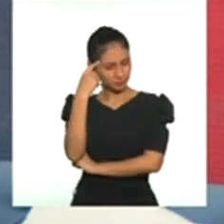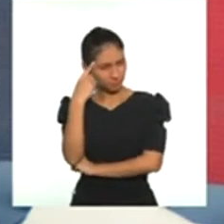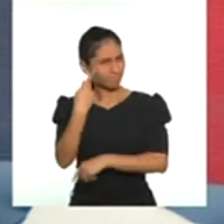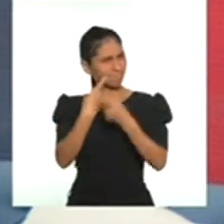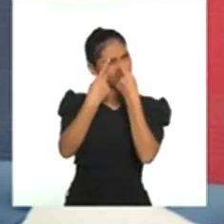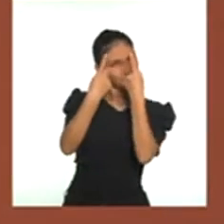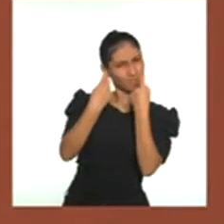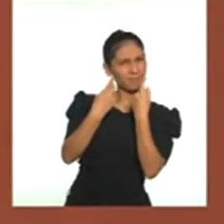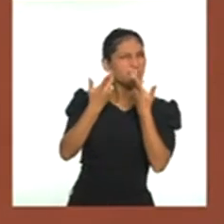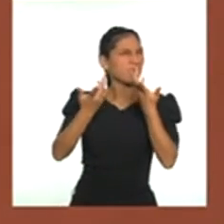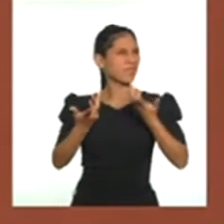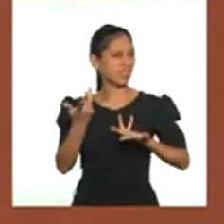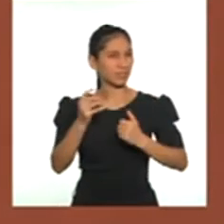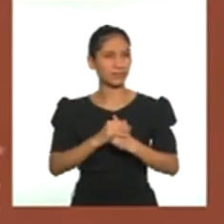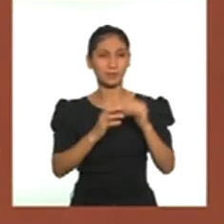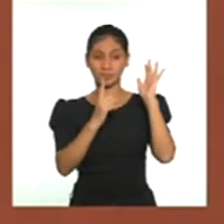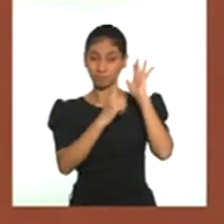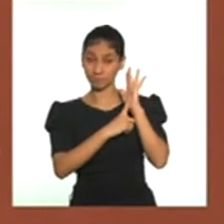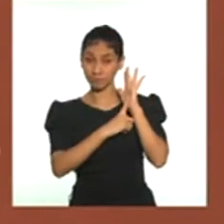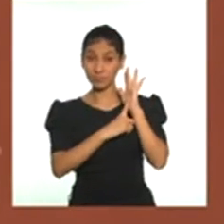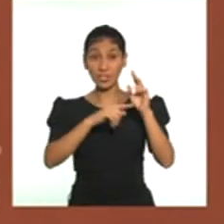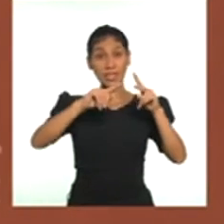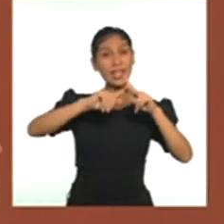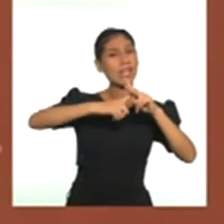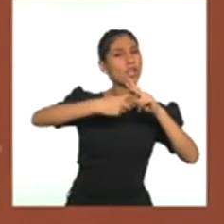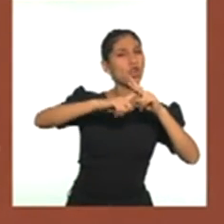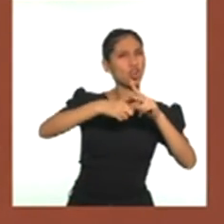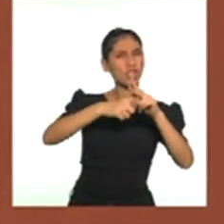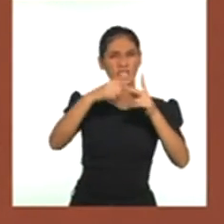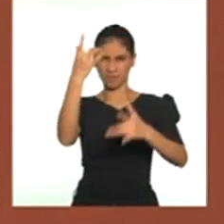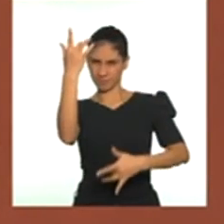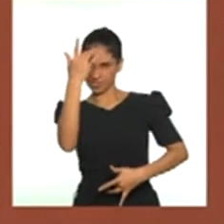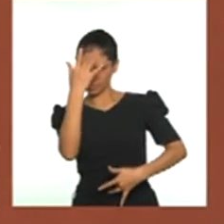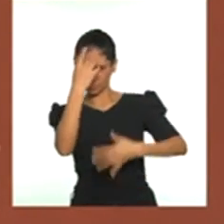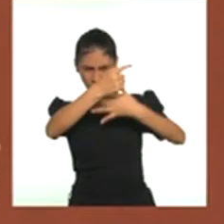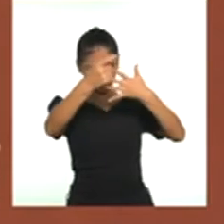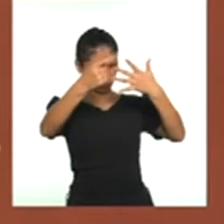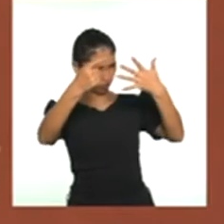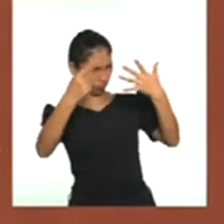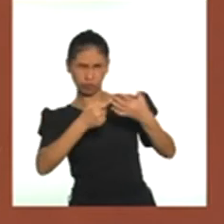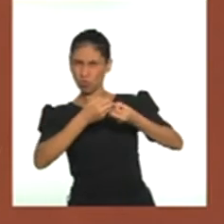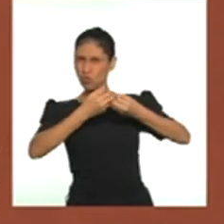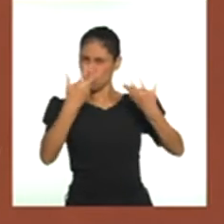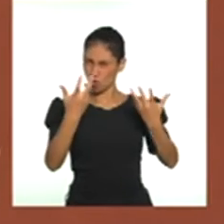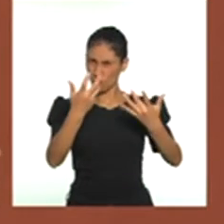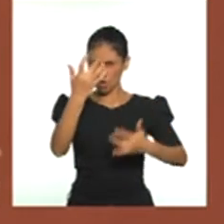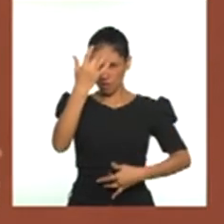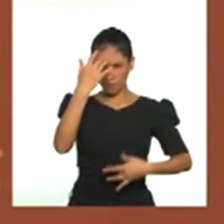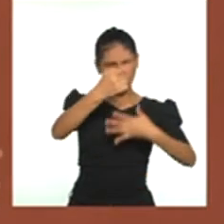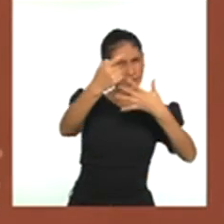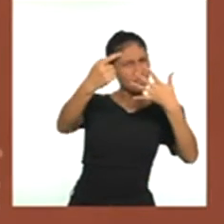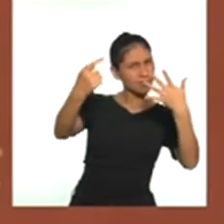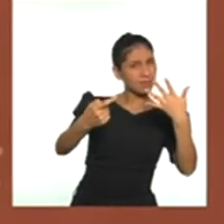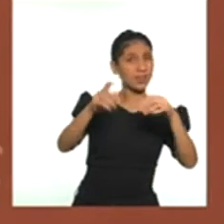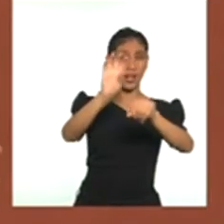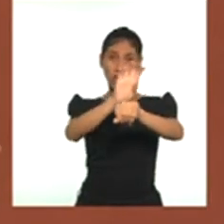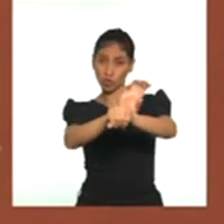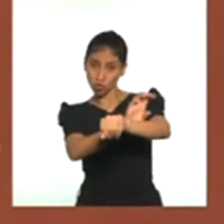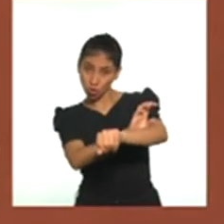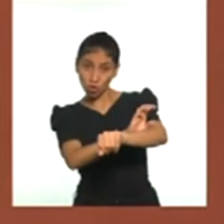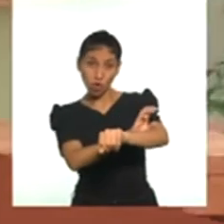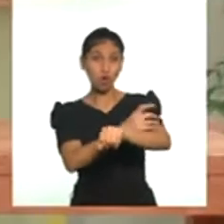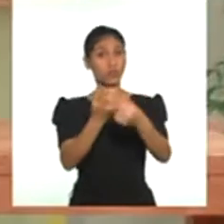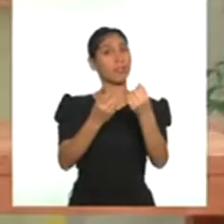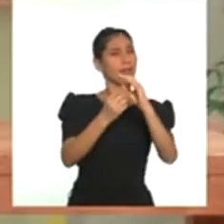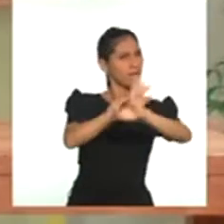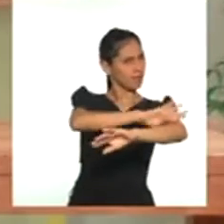surge una duda. ¿Cómo se explica el origen de las enfermedades desde las cosmovisiones costeña, amazónica y andina? Parece